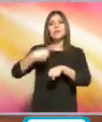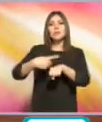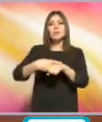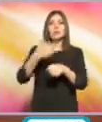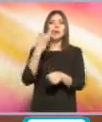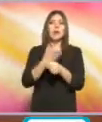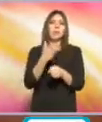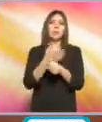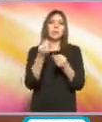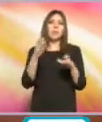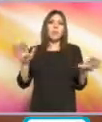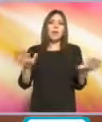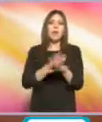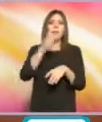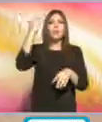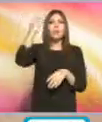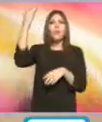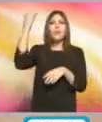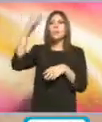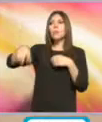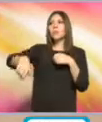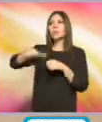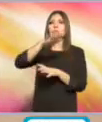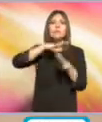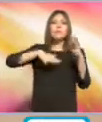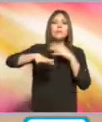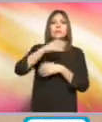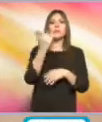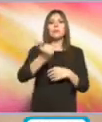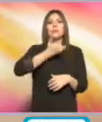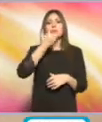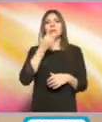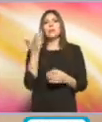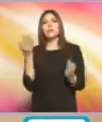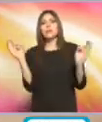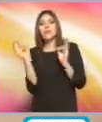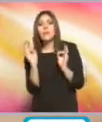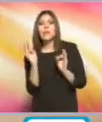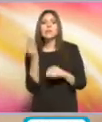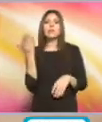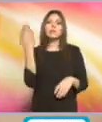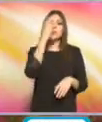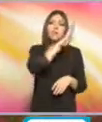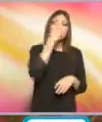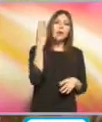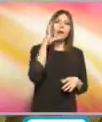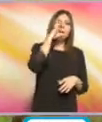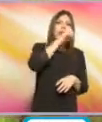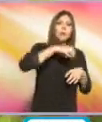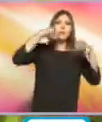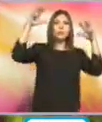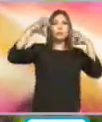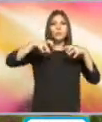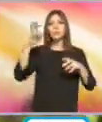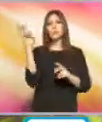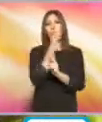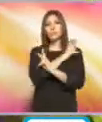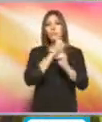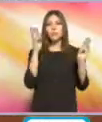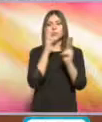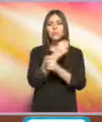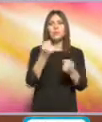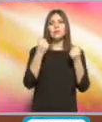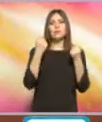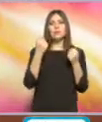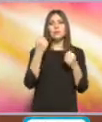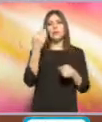cambio pues, de temperatura, el cambio de clima que hemos vivido ahora en la Ciudad de México. Humedad, frío, calor, lluvias, estos todo. aires tan fuertes, ¿no?